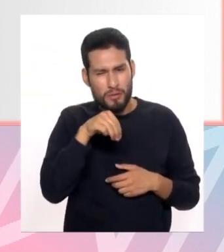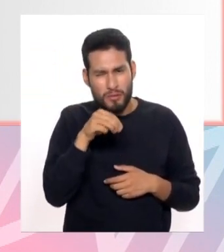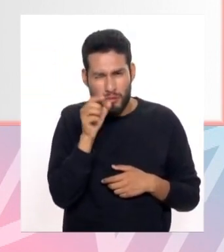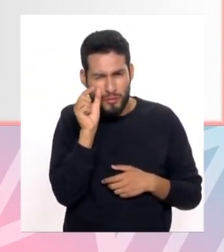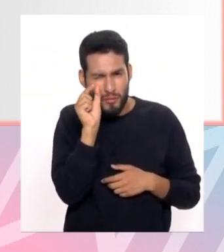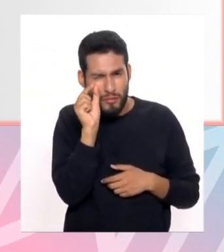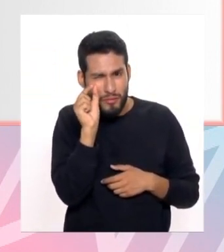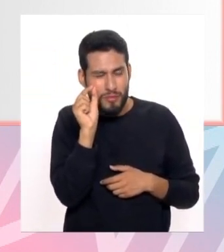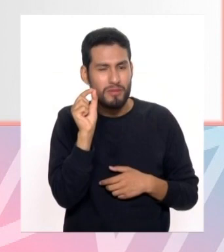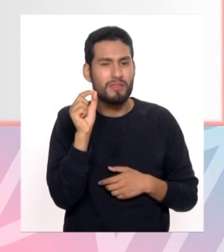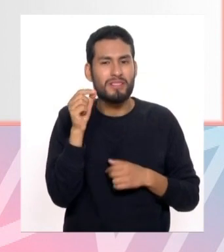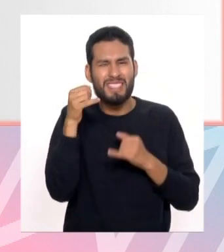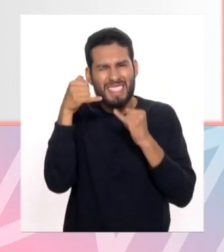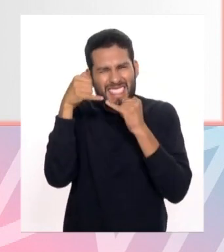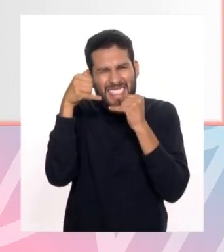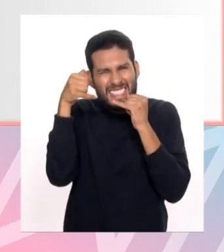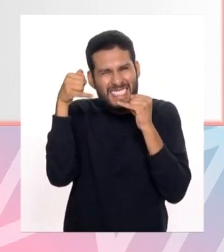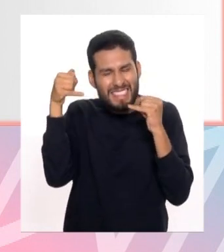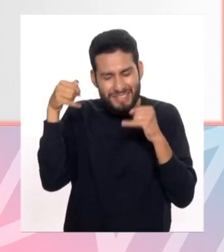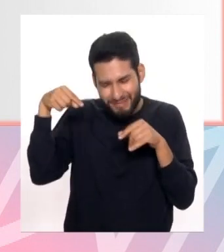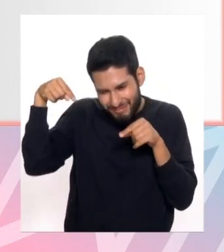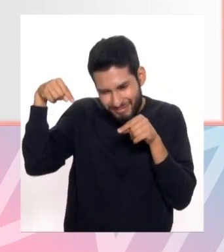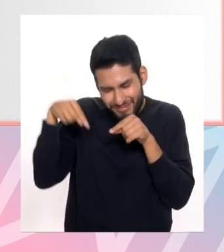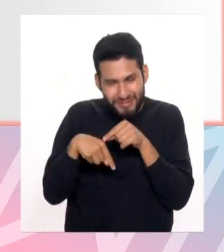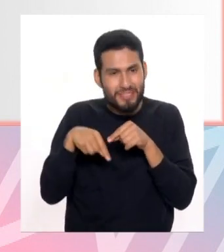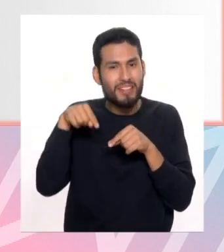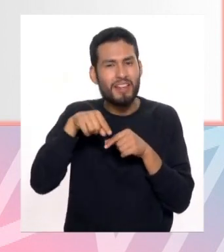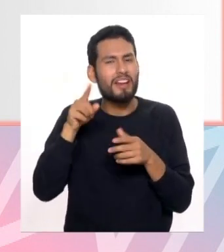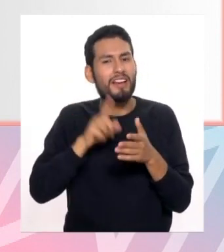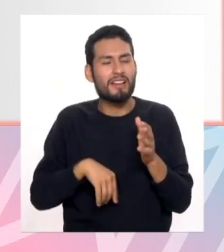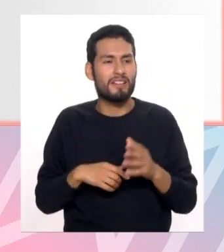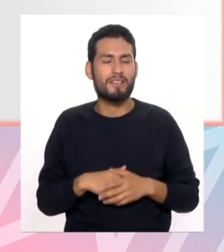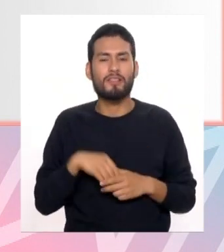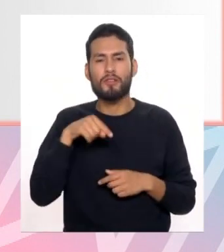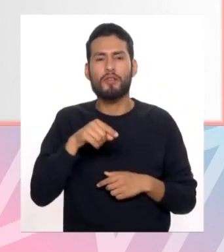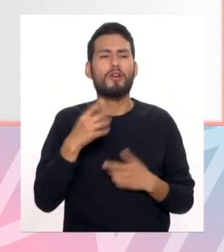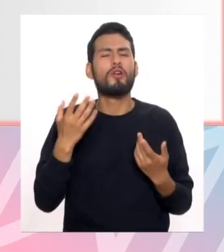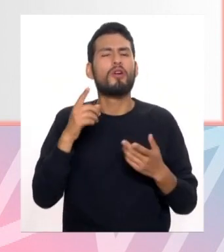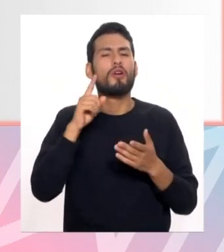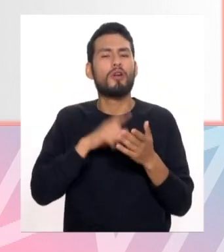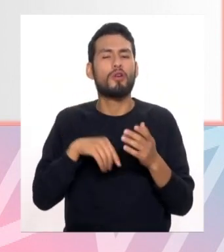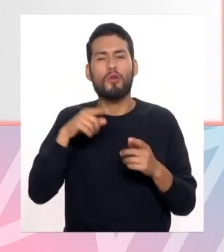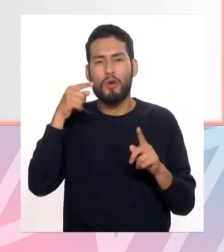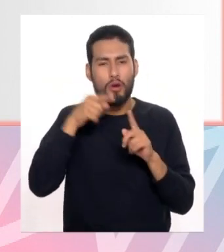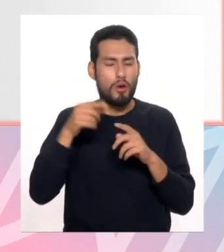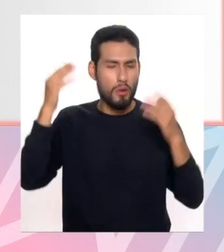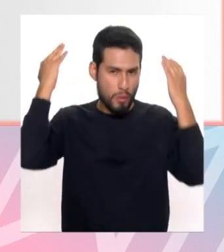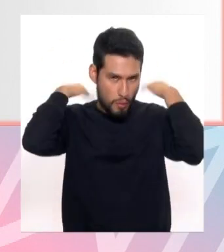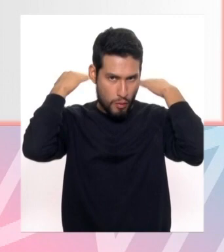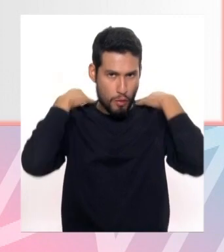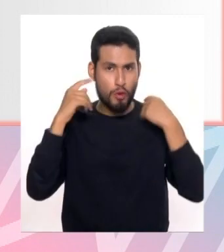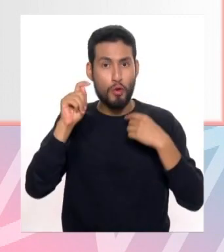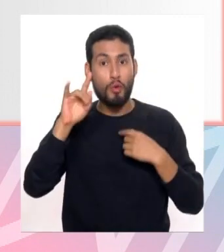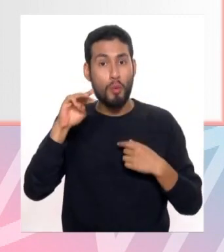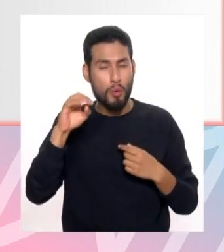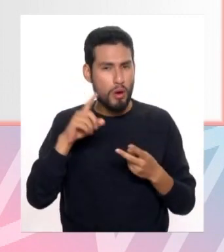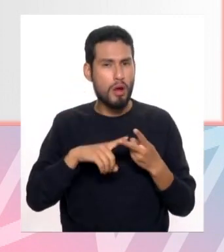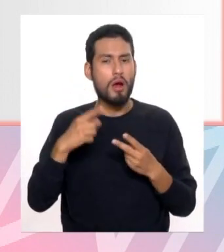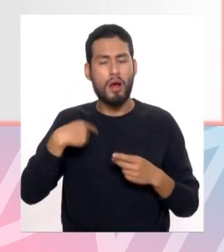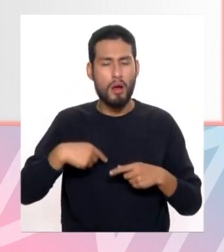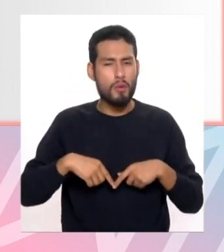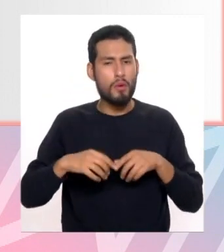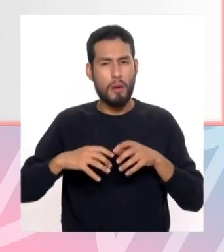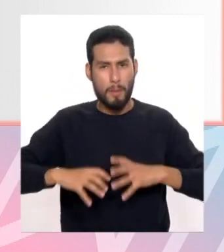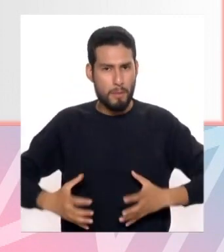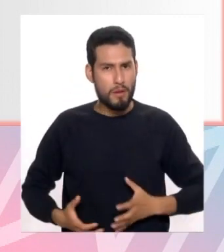le llama 18 gauge. Y la principal indicación son tumores fetales, pulmonares, placentarios,